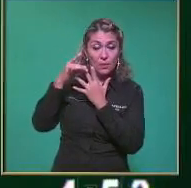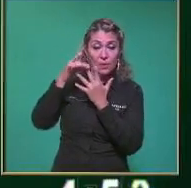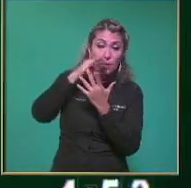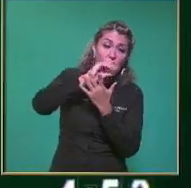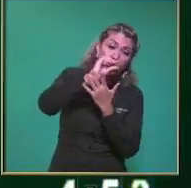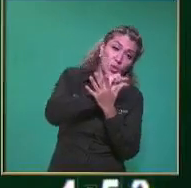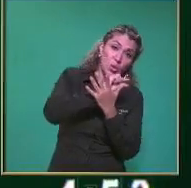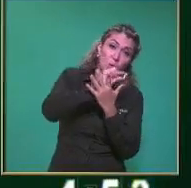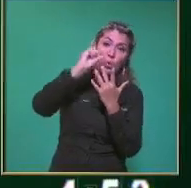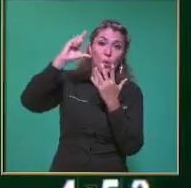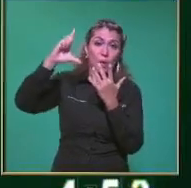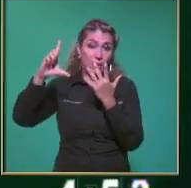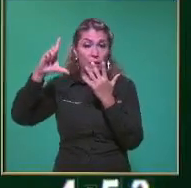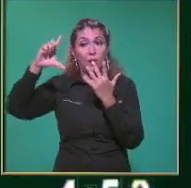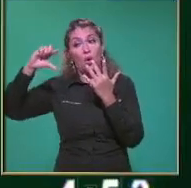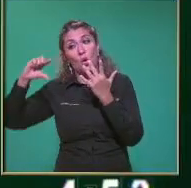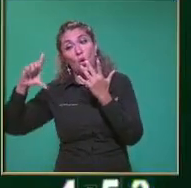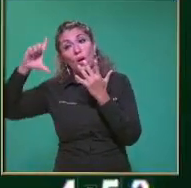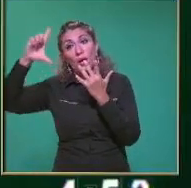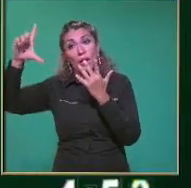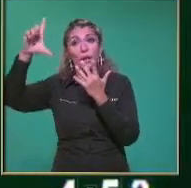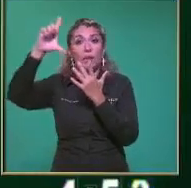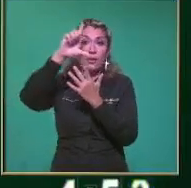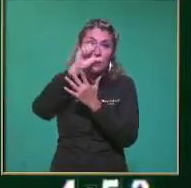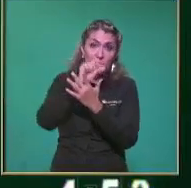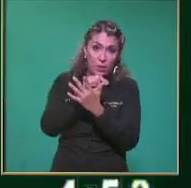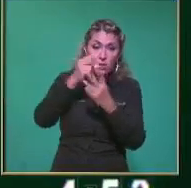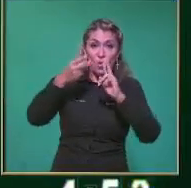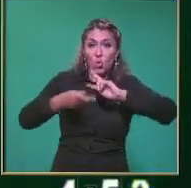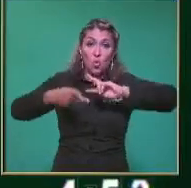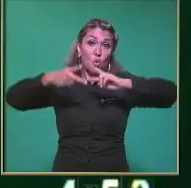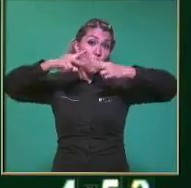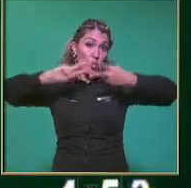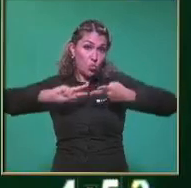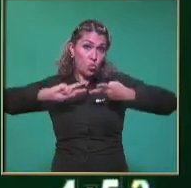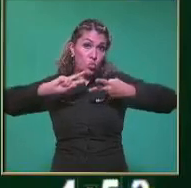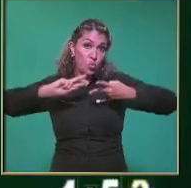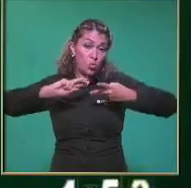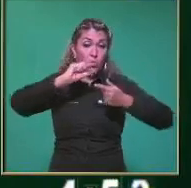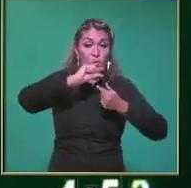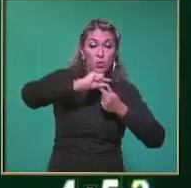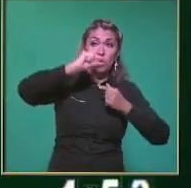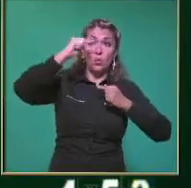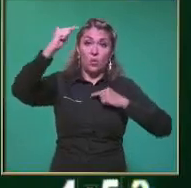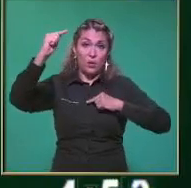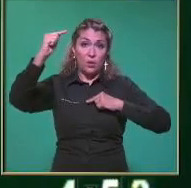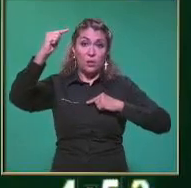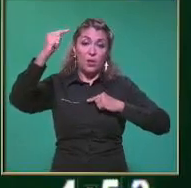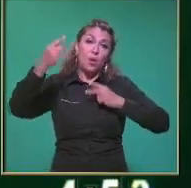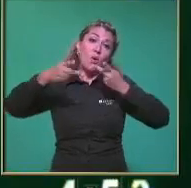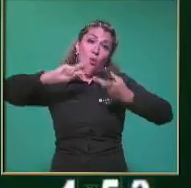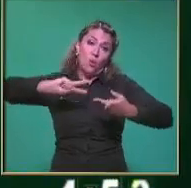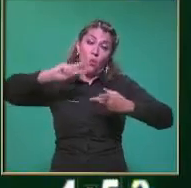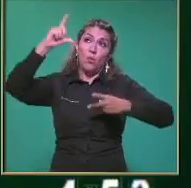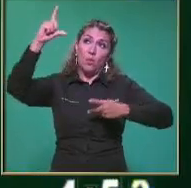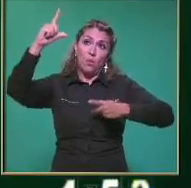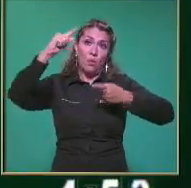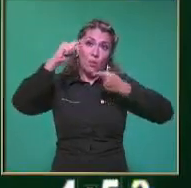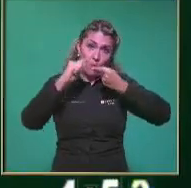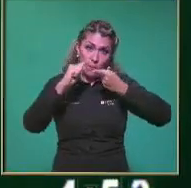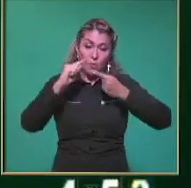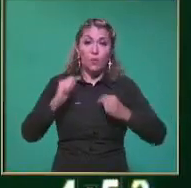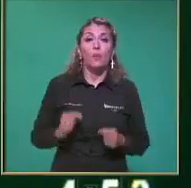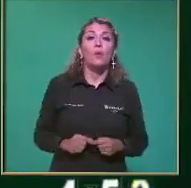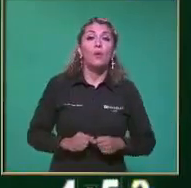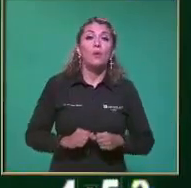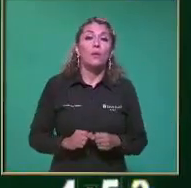¿Qué significa la palabra viceversa? Viceversa significa al revés, o sea, puede ser de menor a mayor o de mayor a